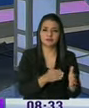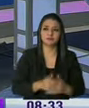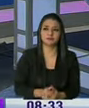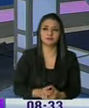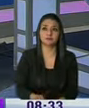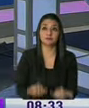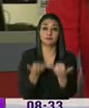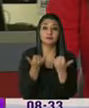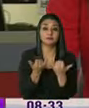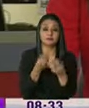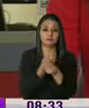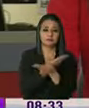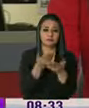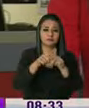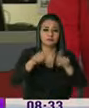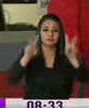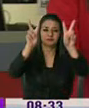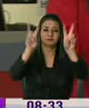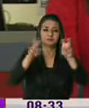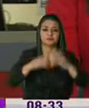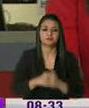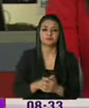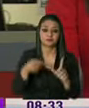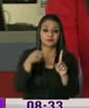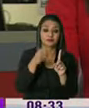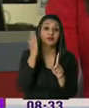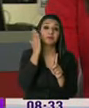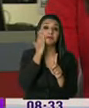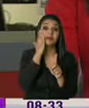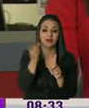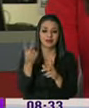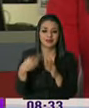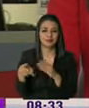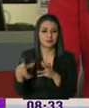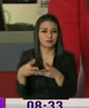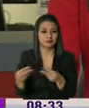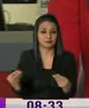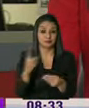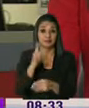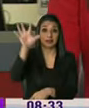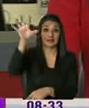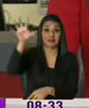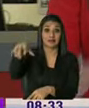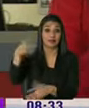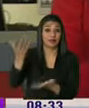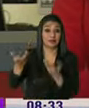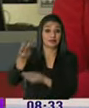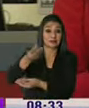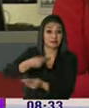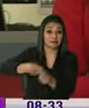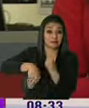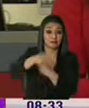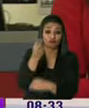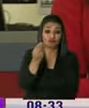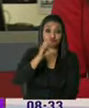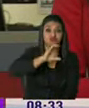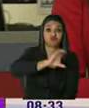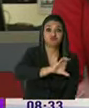les vamos a contar otro tipo de información, y es que Alexandra Córdoba, madre de David Romo, mencionó que si el Estado ecuatoriano llega a